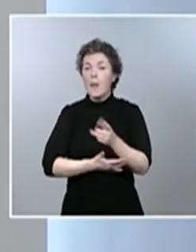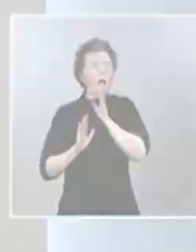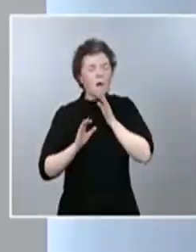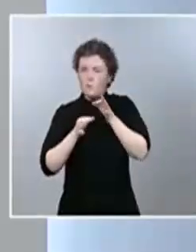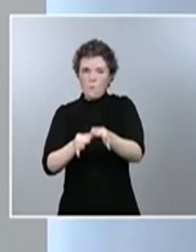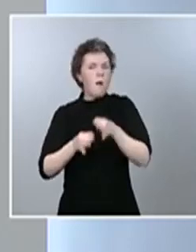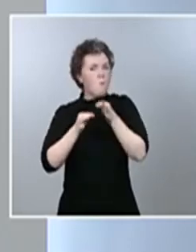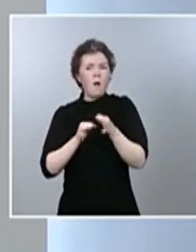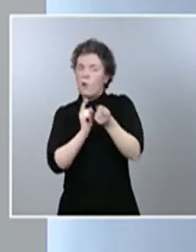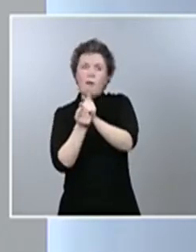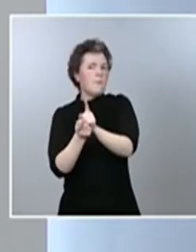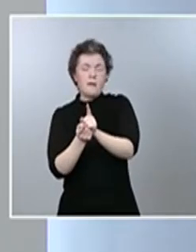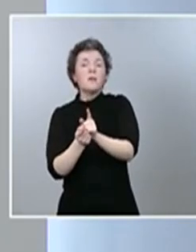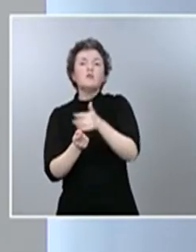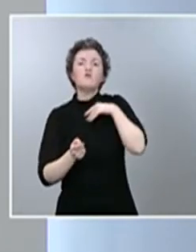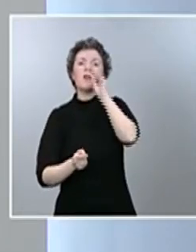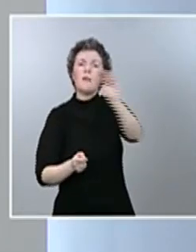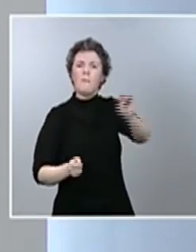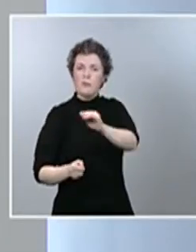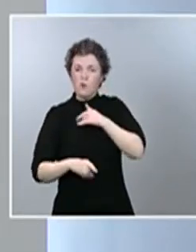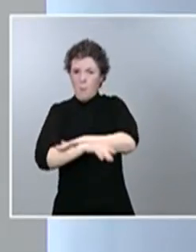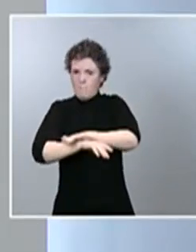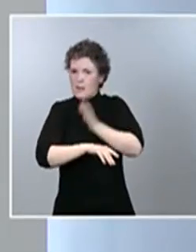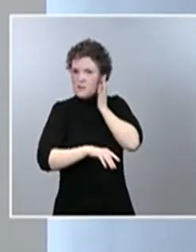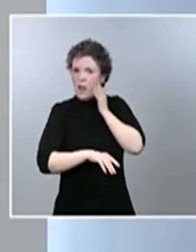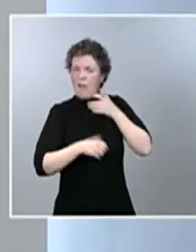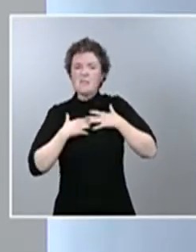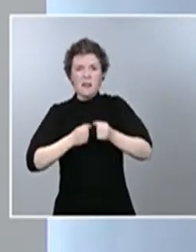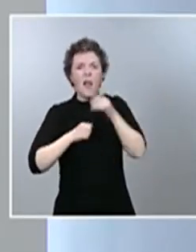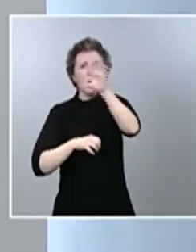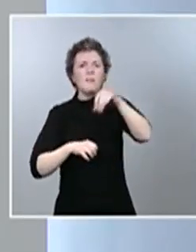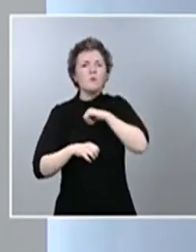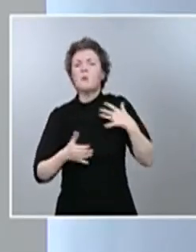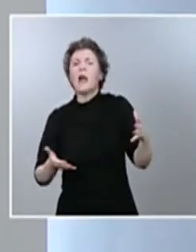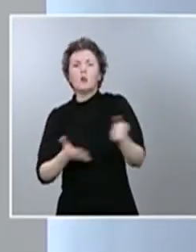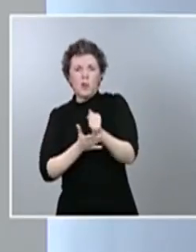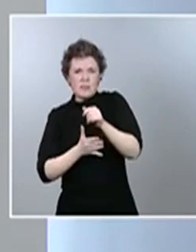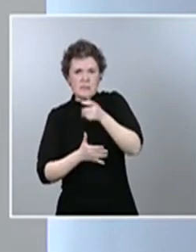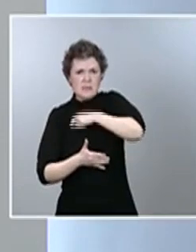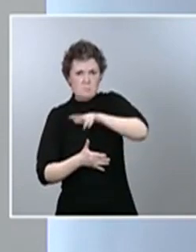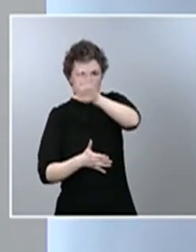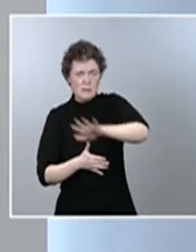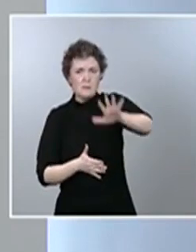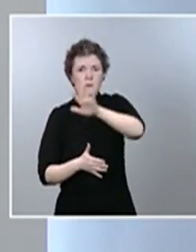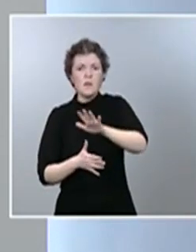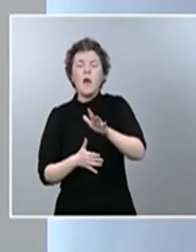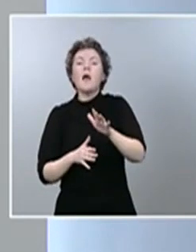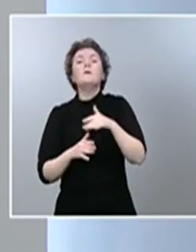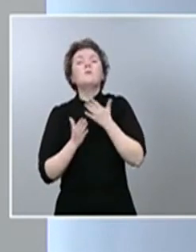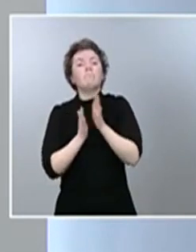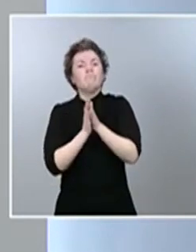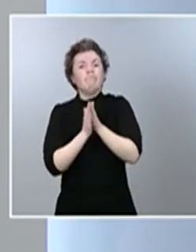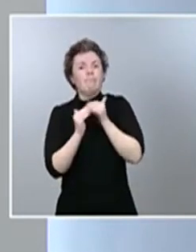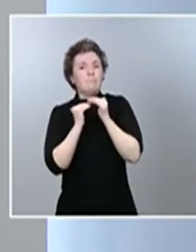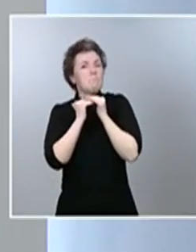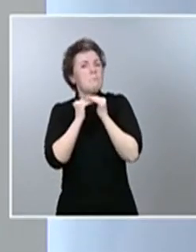eficaces. Llamamiento como ministra de Sanidad a todas las comunidades autónomas de este país, ciudadanas autónomas, al mantenimiento de las medidas